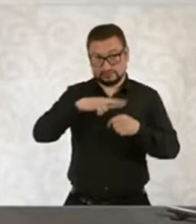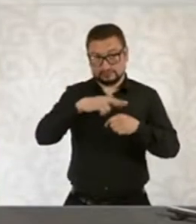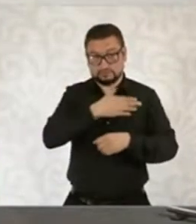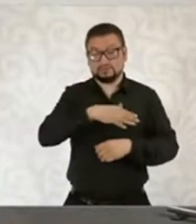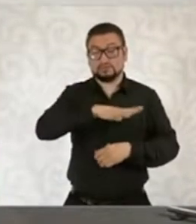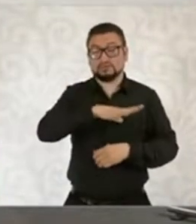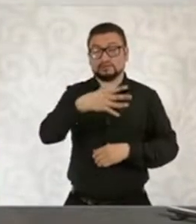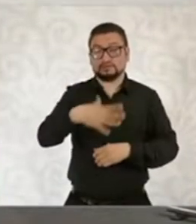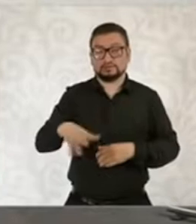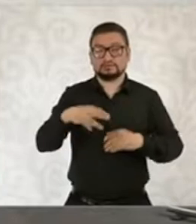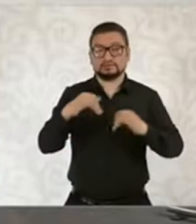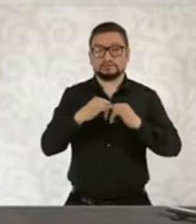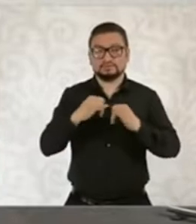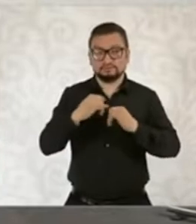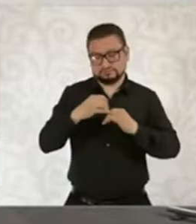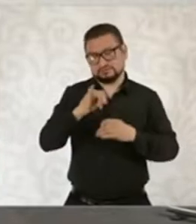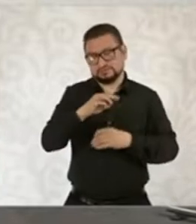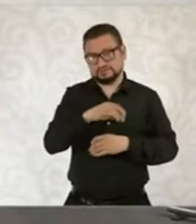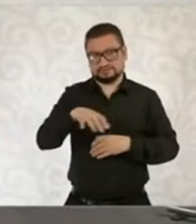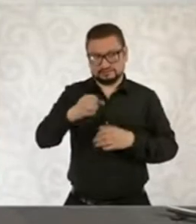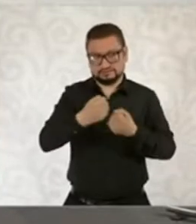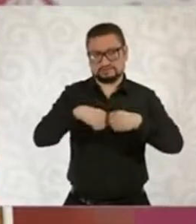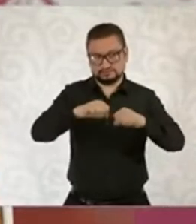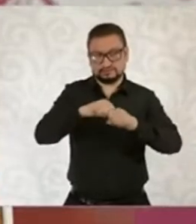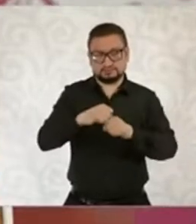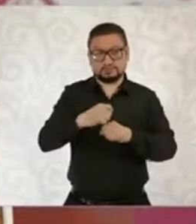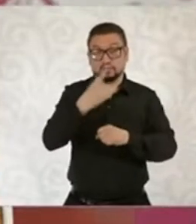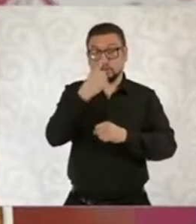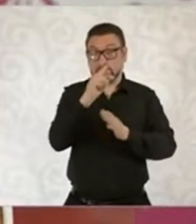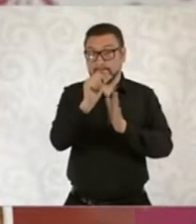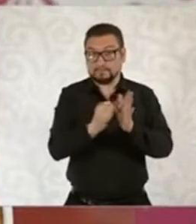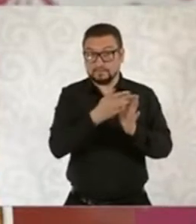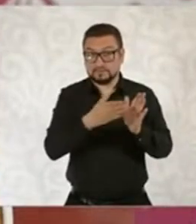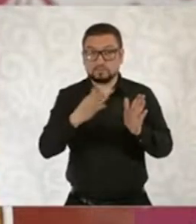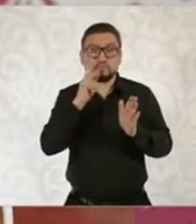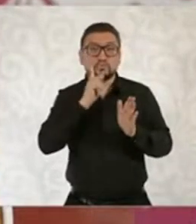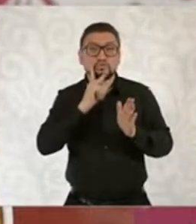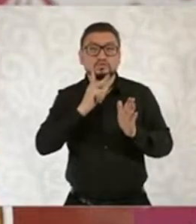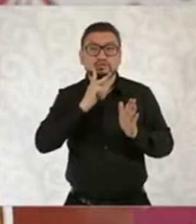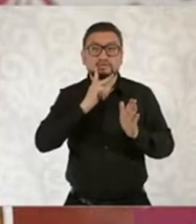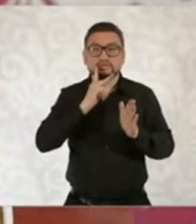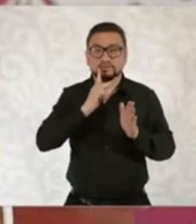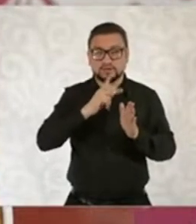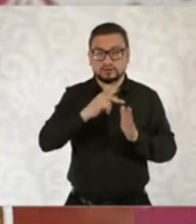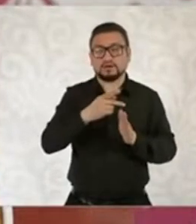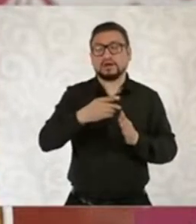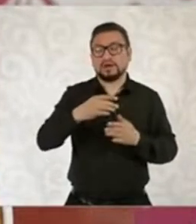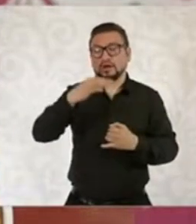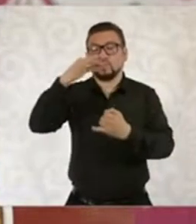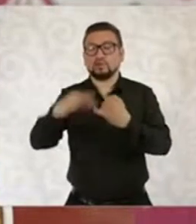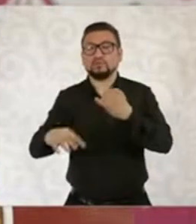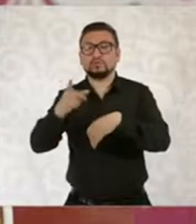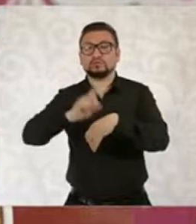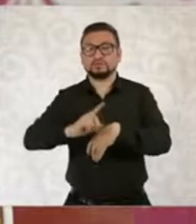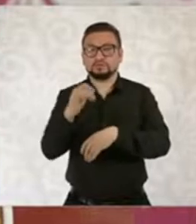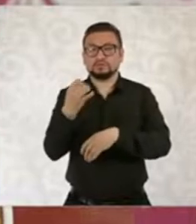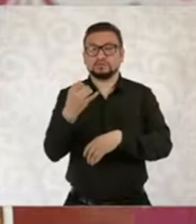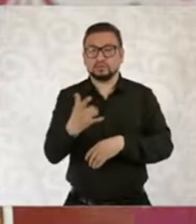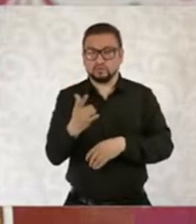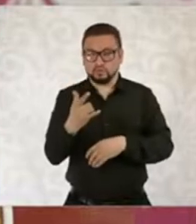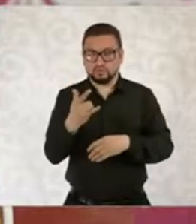Instituto Mexicano del Seguro Social, durante este primer mes de piloto y con corte al último día de julio, se